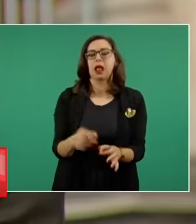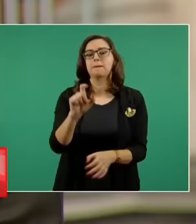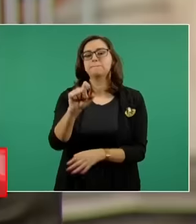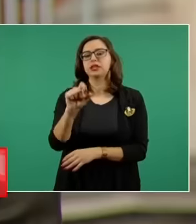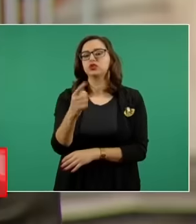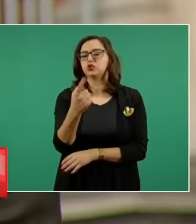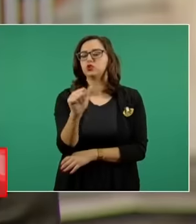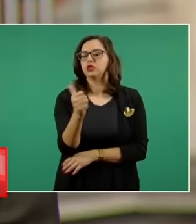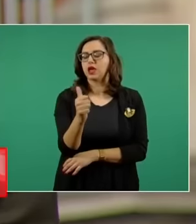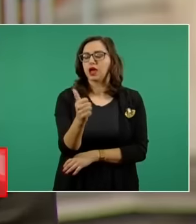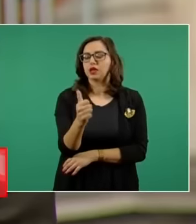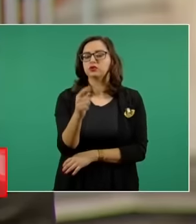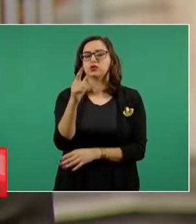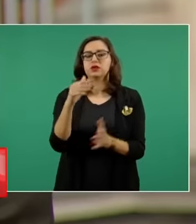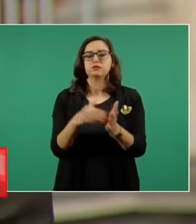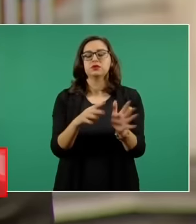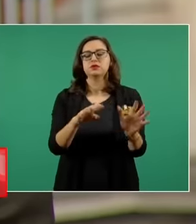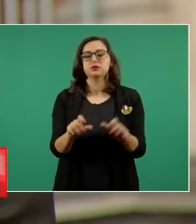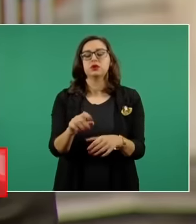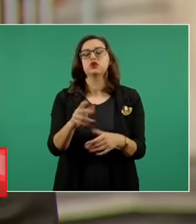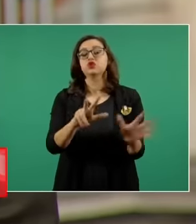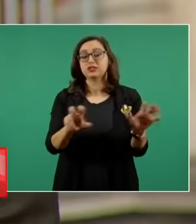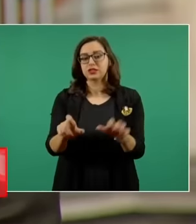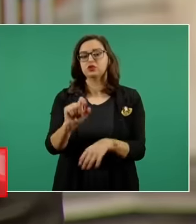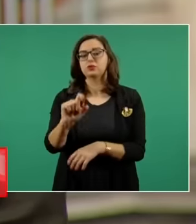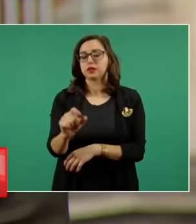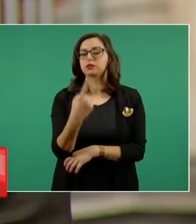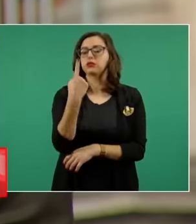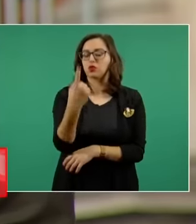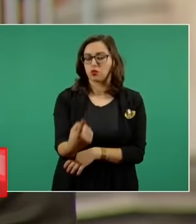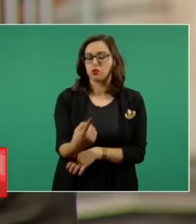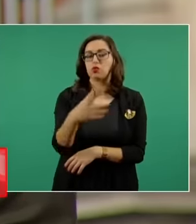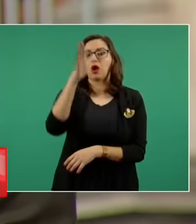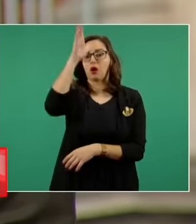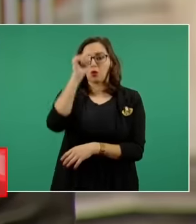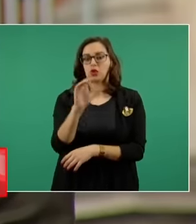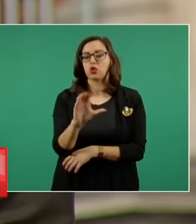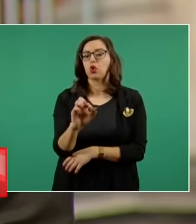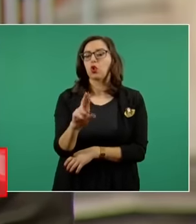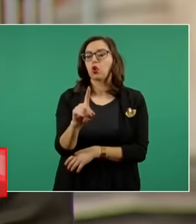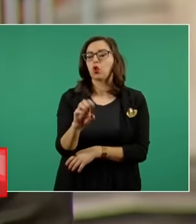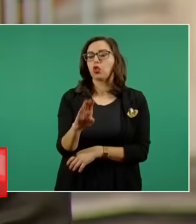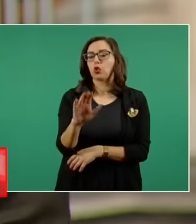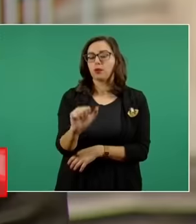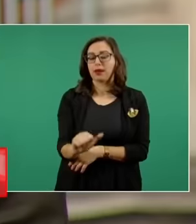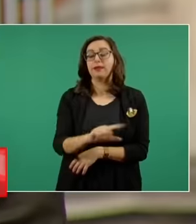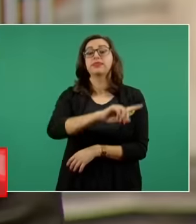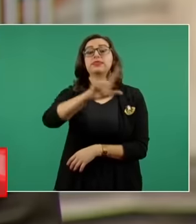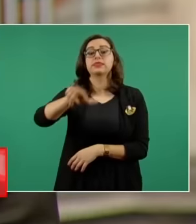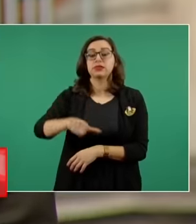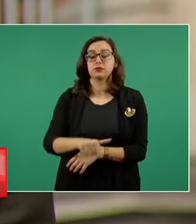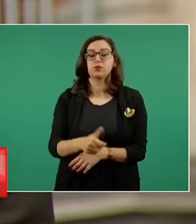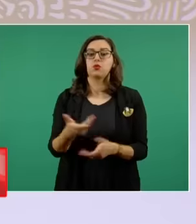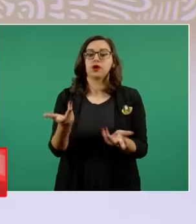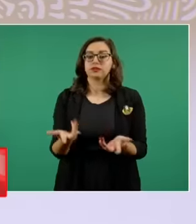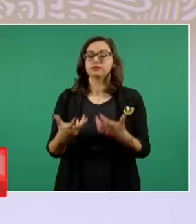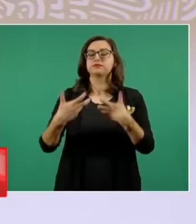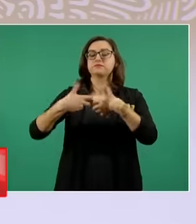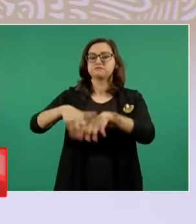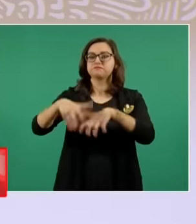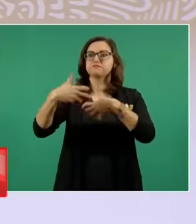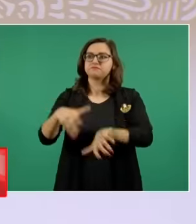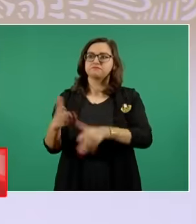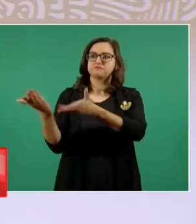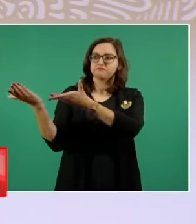agosto de 1821 y simbólicamente se representaría su consolidación con la entrada del ejército